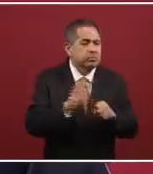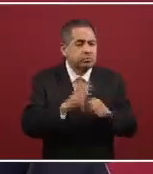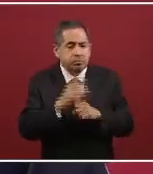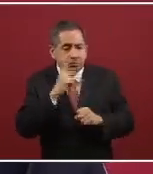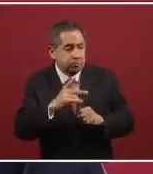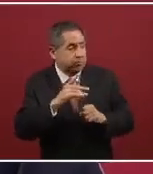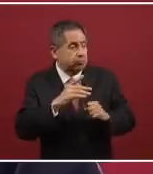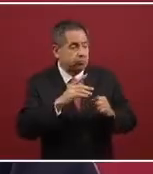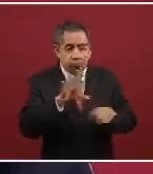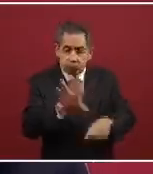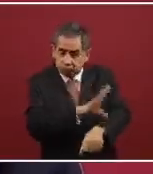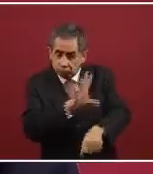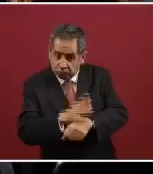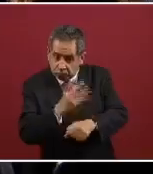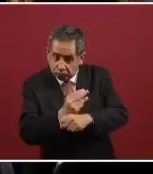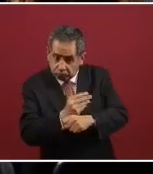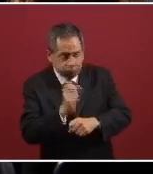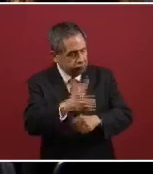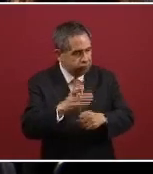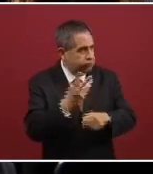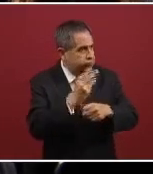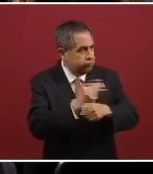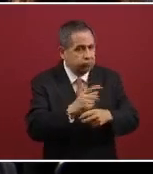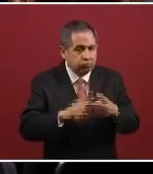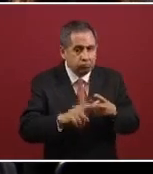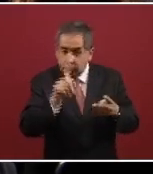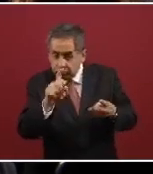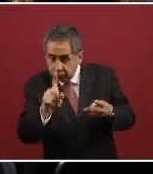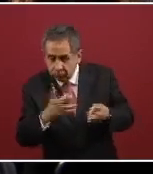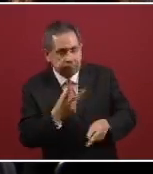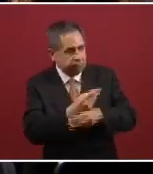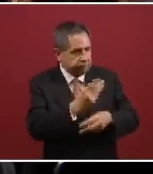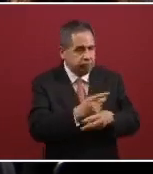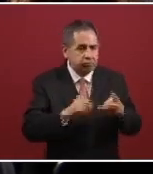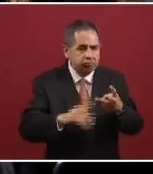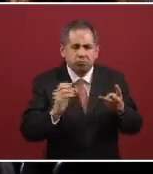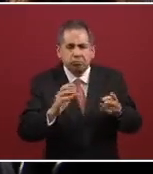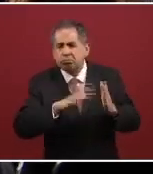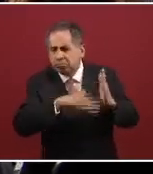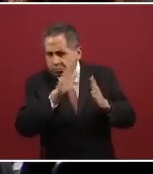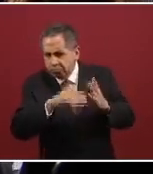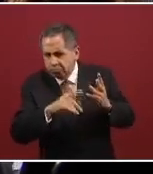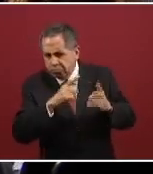las instalaciones eléctricas, para que no faltara el agua, para la pintura,